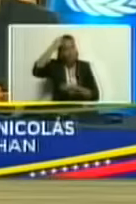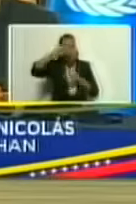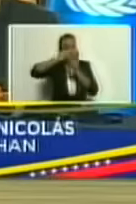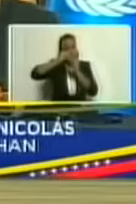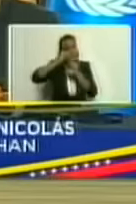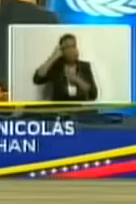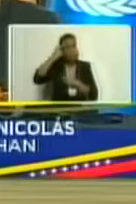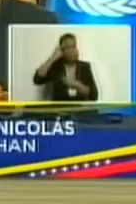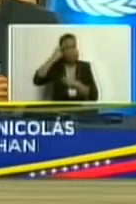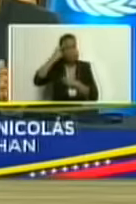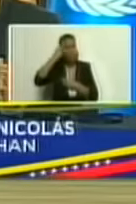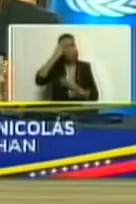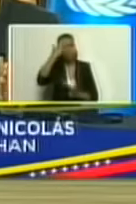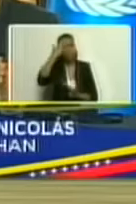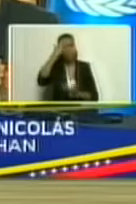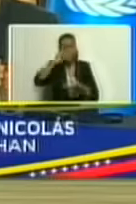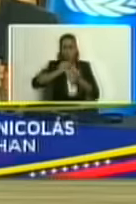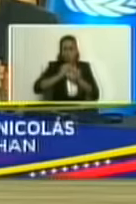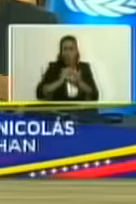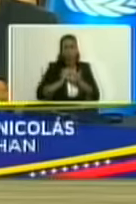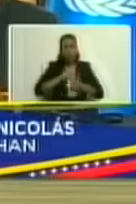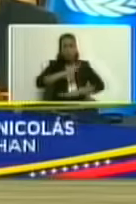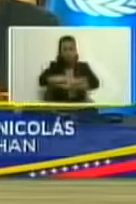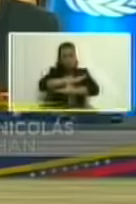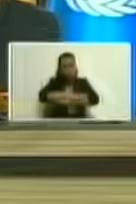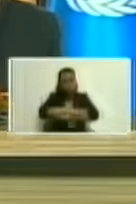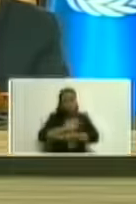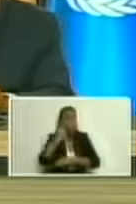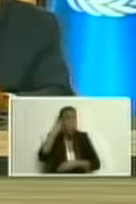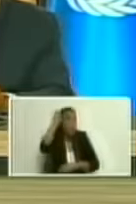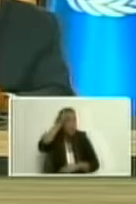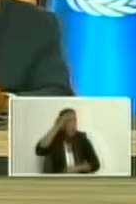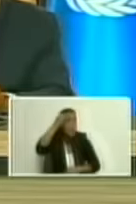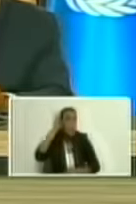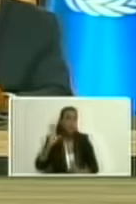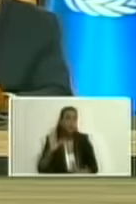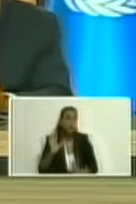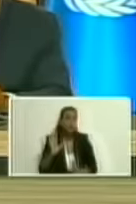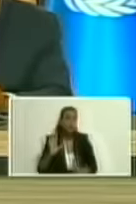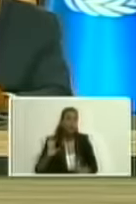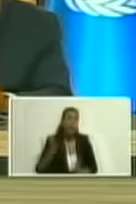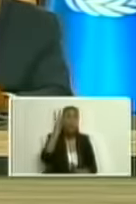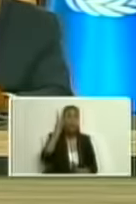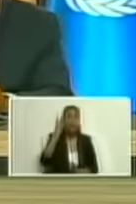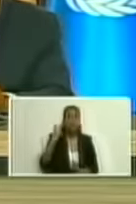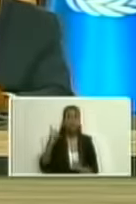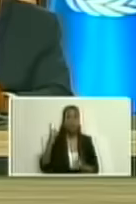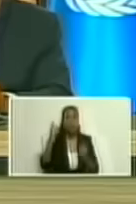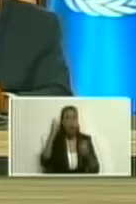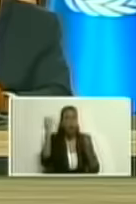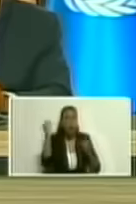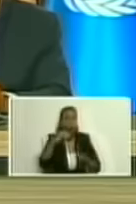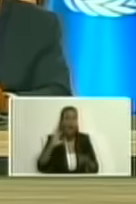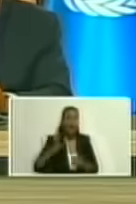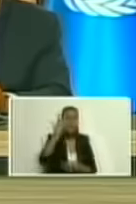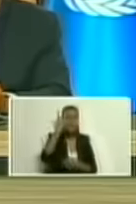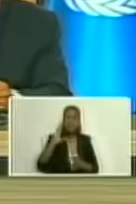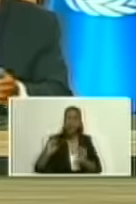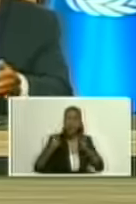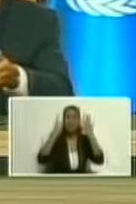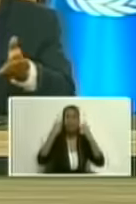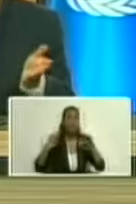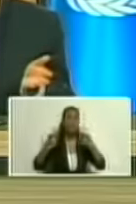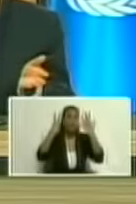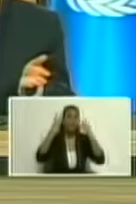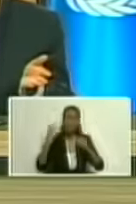fiscal Karim Khan. Así que creo que es una cuarta jornada. Espero que venga la quinta, la sexta, la